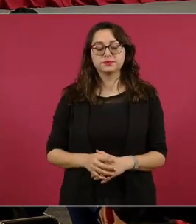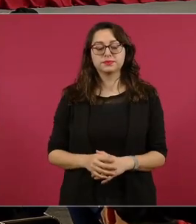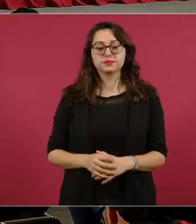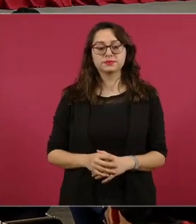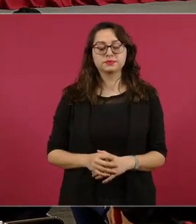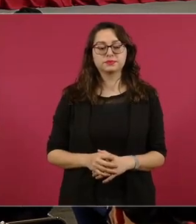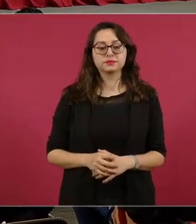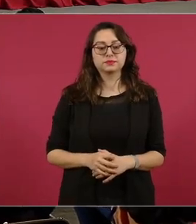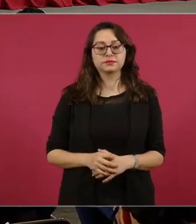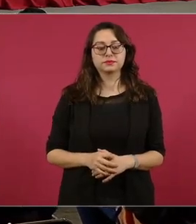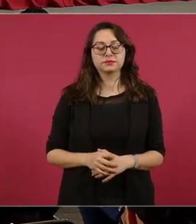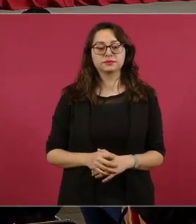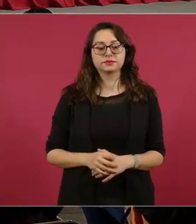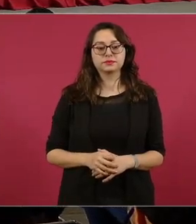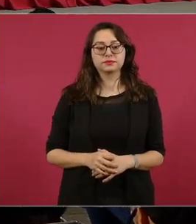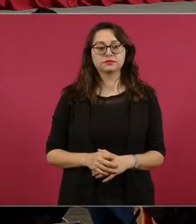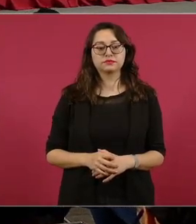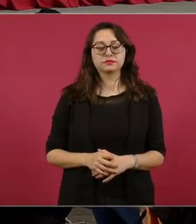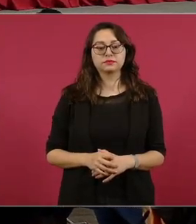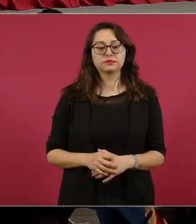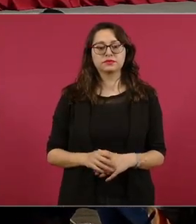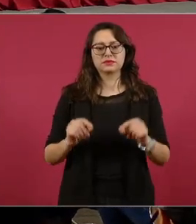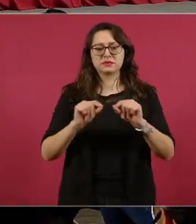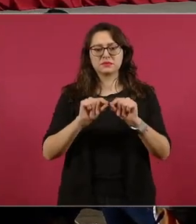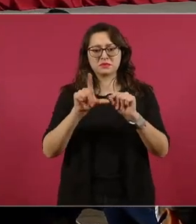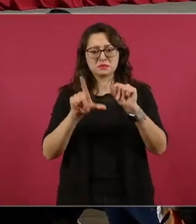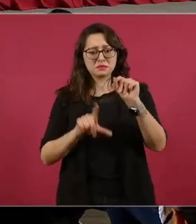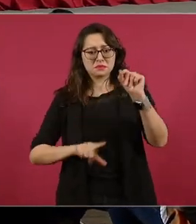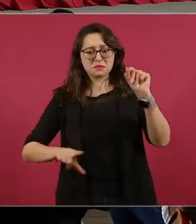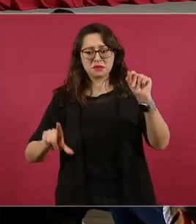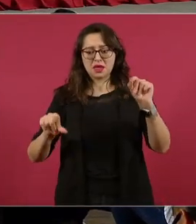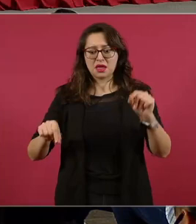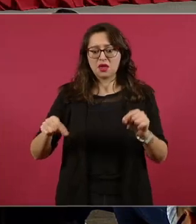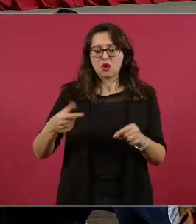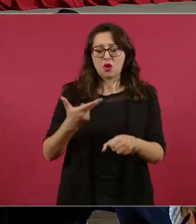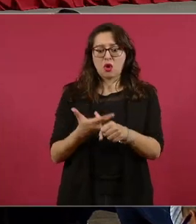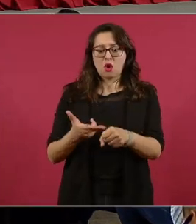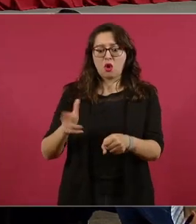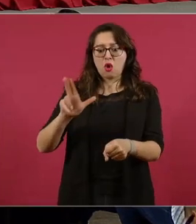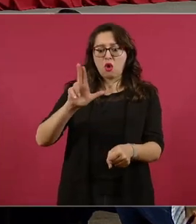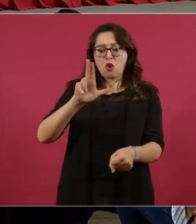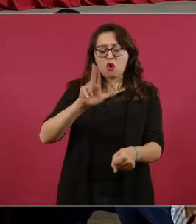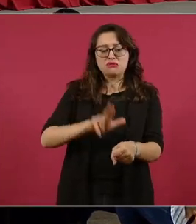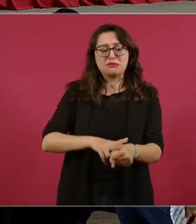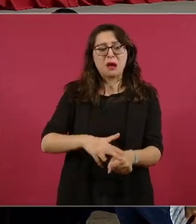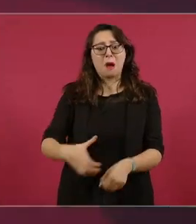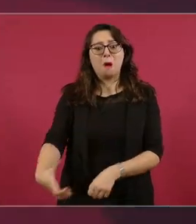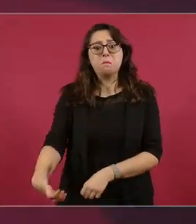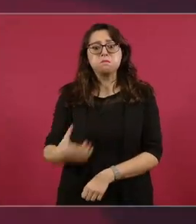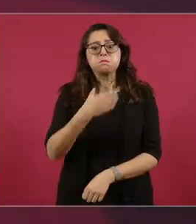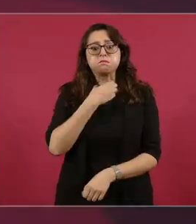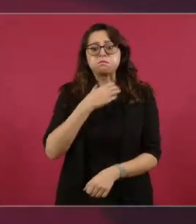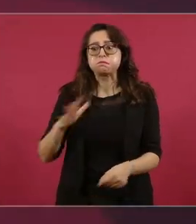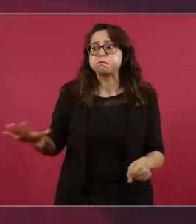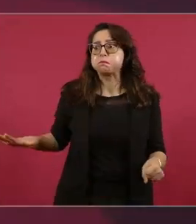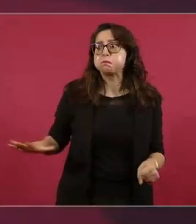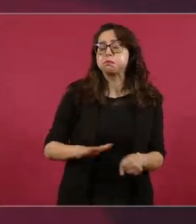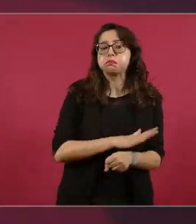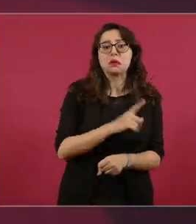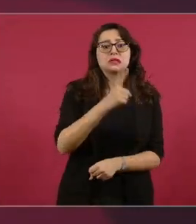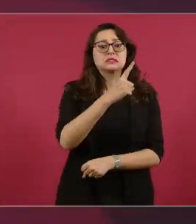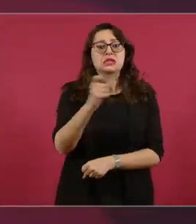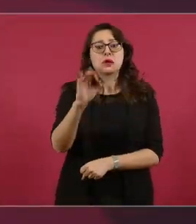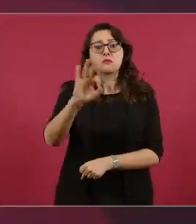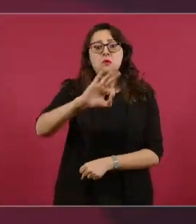falso que haya hospitales en México que se encuentren saturados al 100% por repunte de